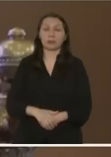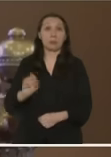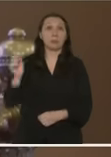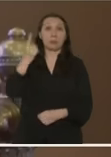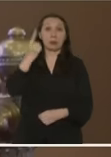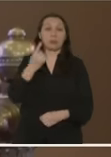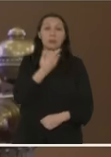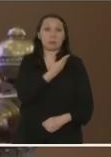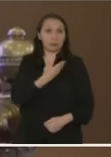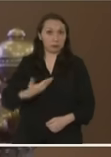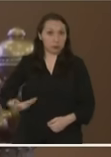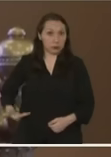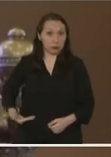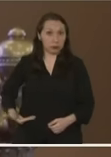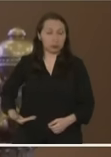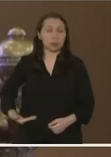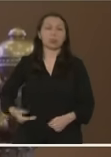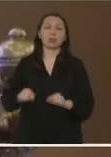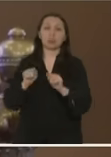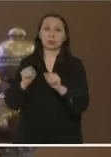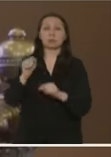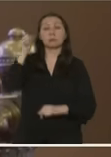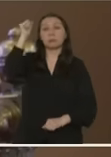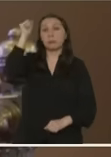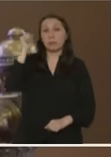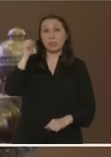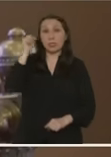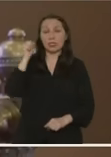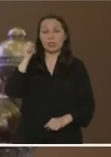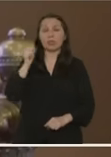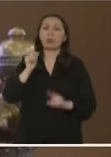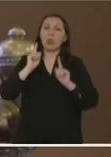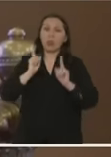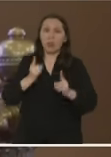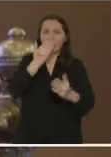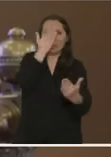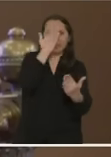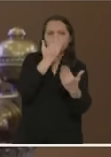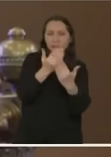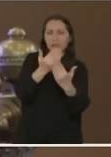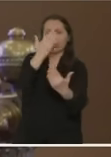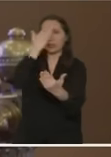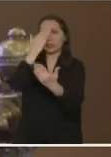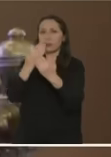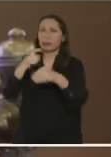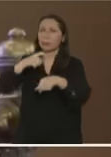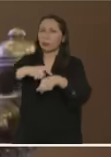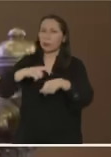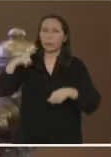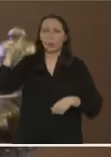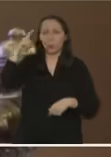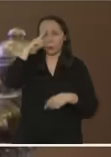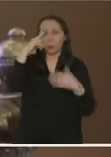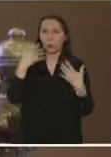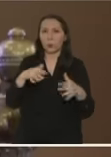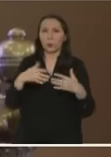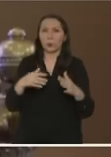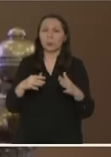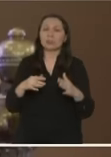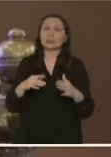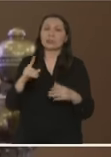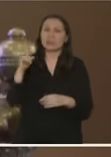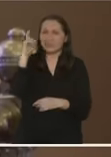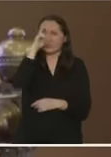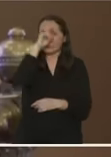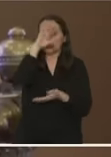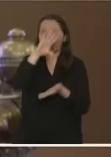primer mandatario, el presidente Piñera tuvo que afrontar momentos dolorosos y complejos